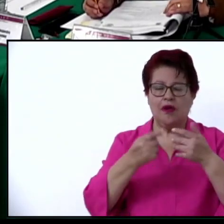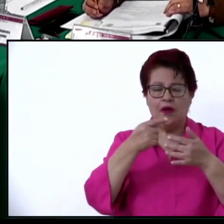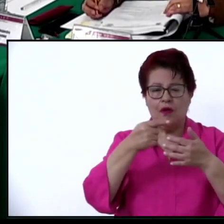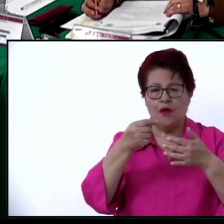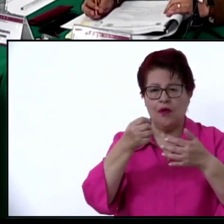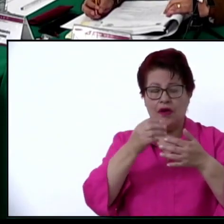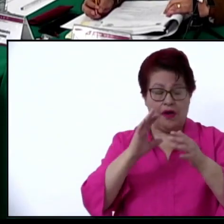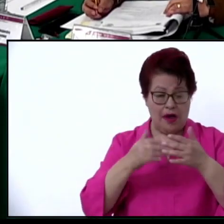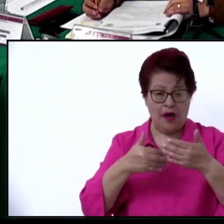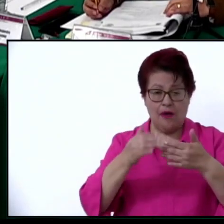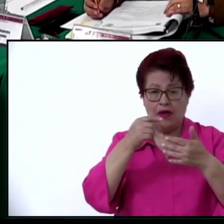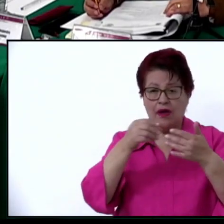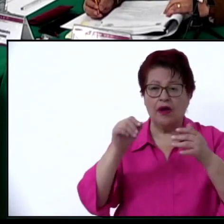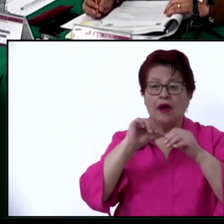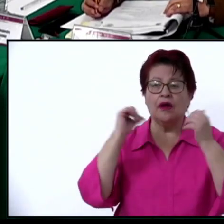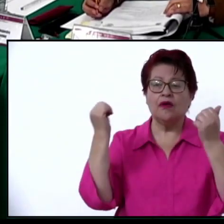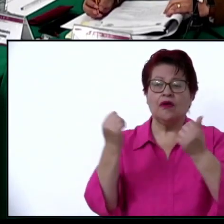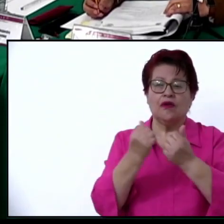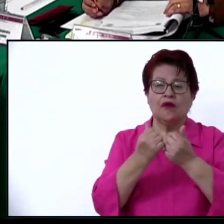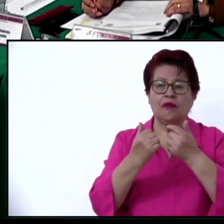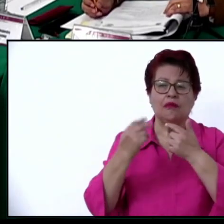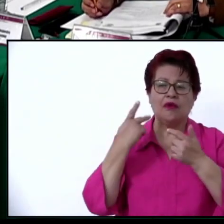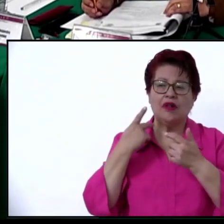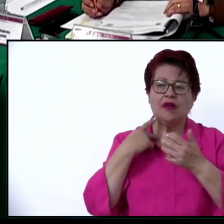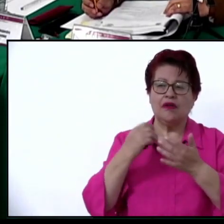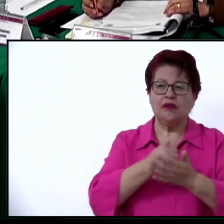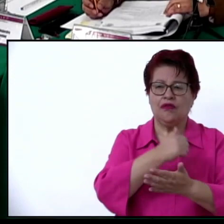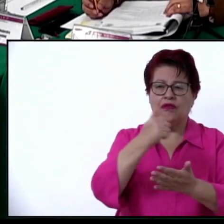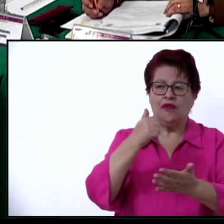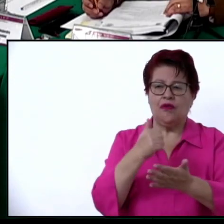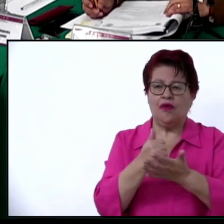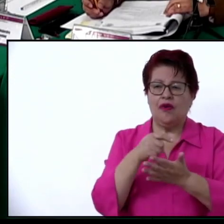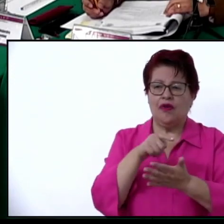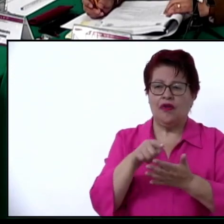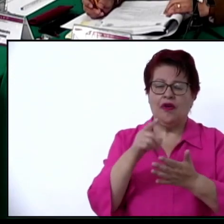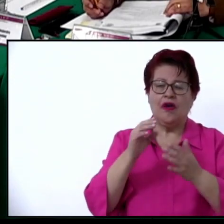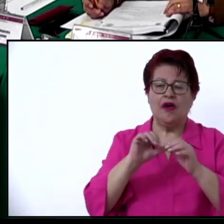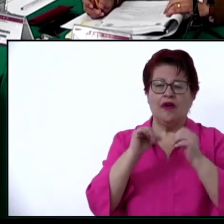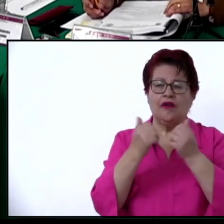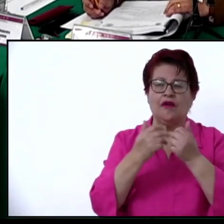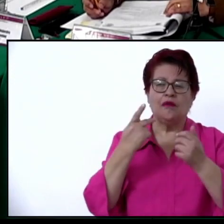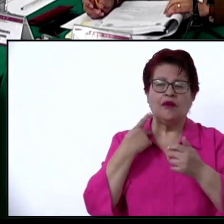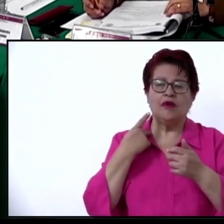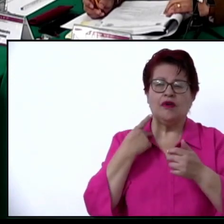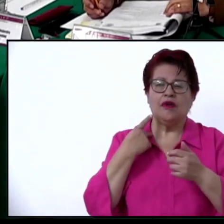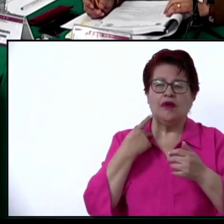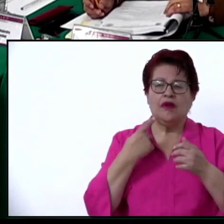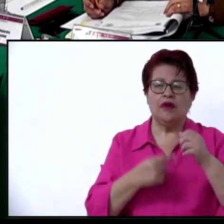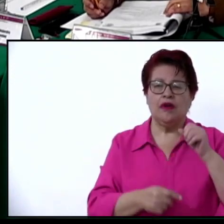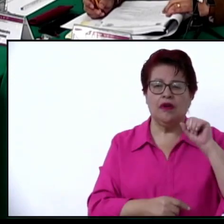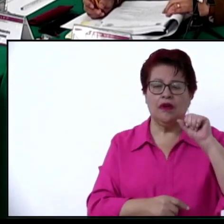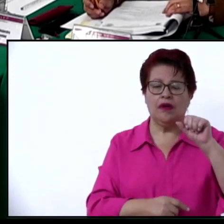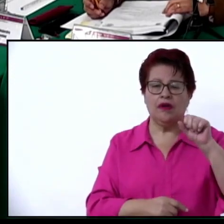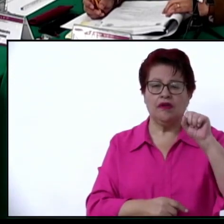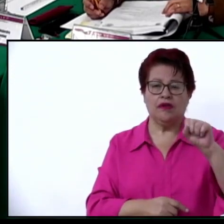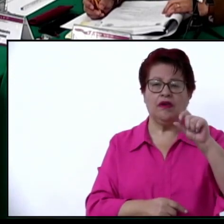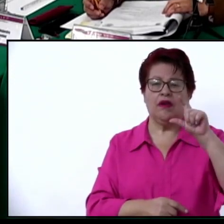orden. Asociación Parlamentaria Ciudadana. Asociación Parlamentaria Izquierda